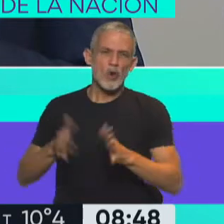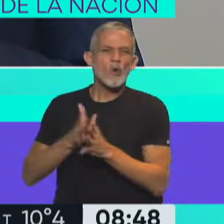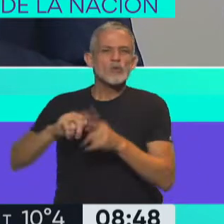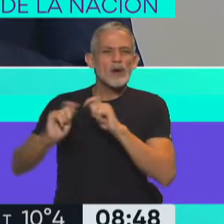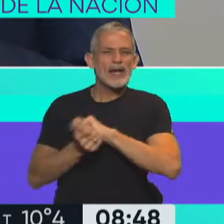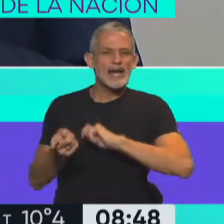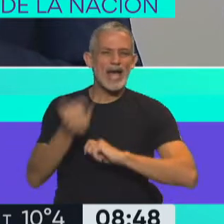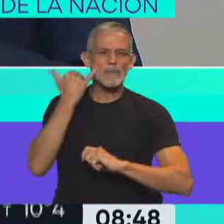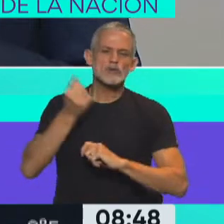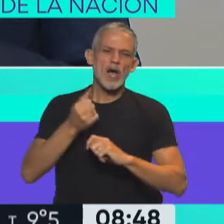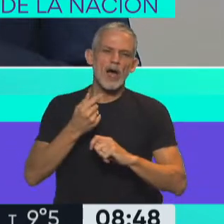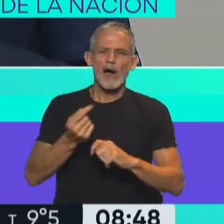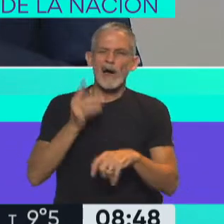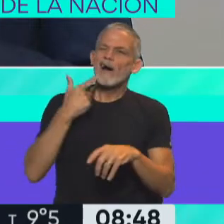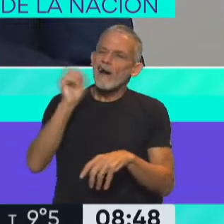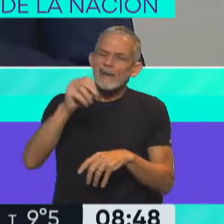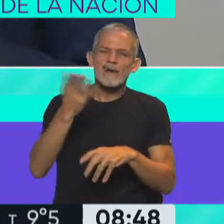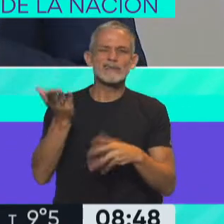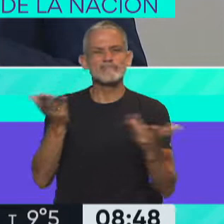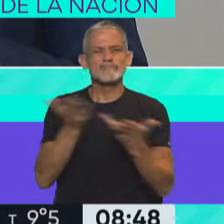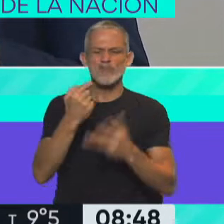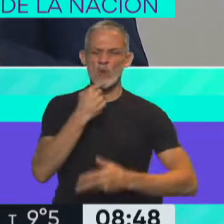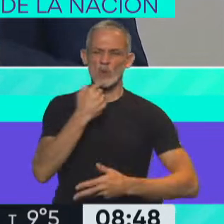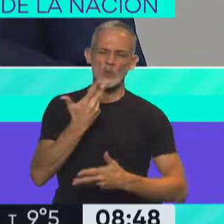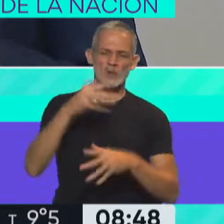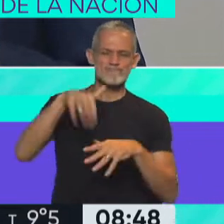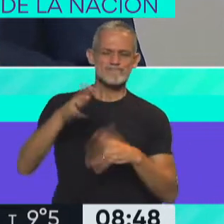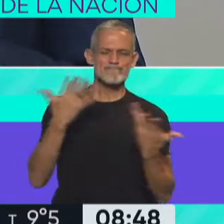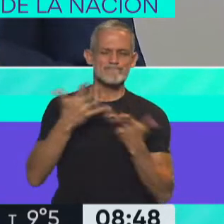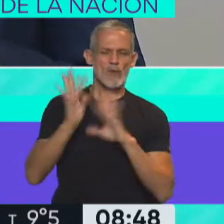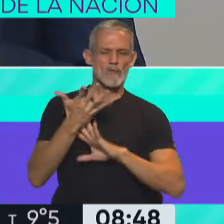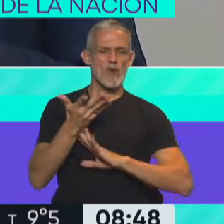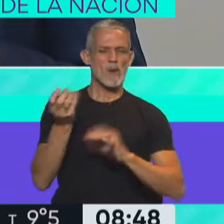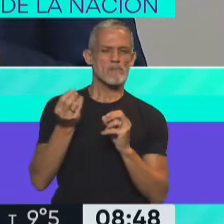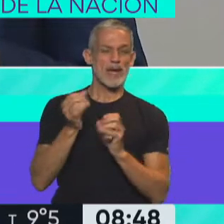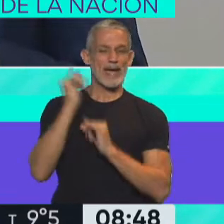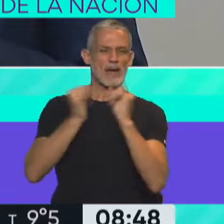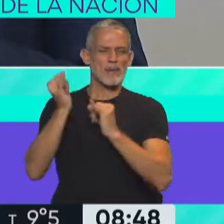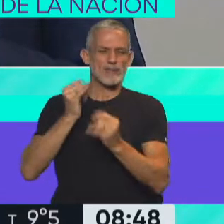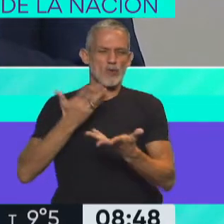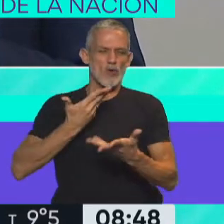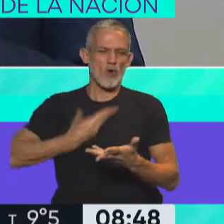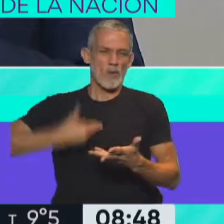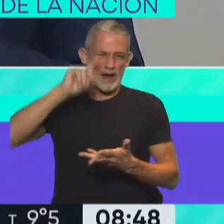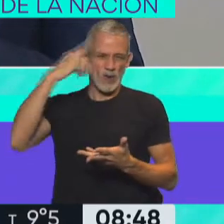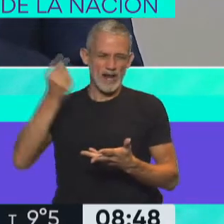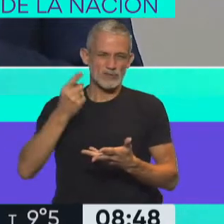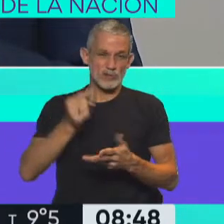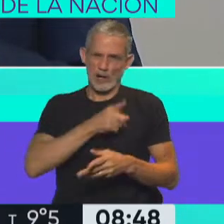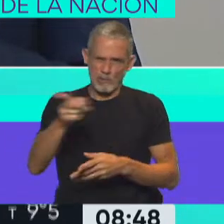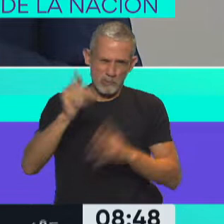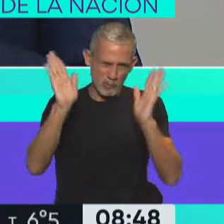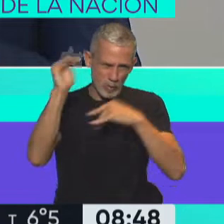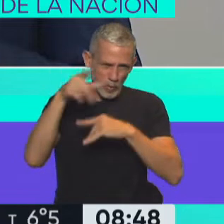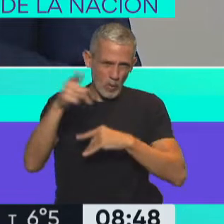por el Cambio cuestionando y poniendo en duda los criterios sanitarios que está aplicando el Gobierno Nacional y en particular apuntan al gobernador